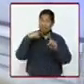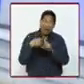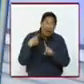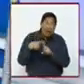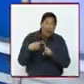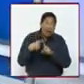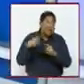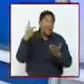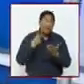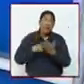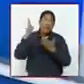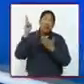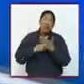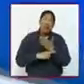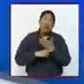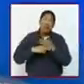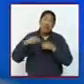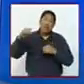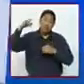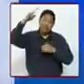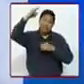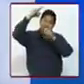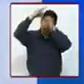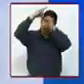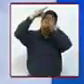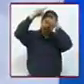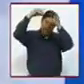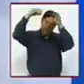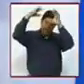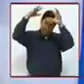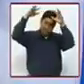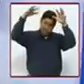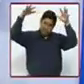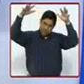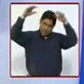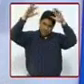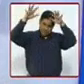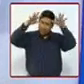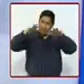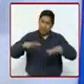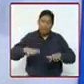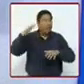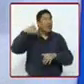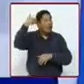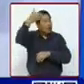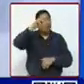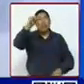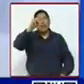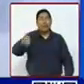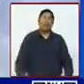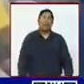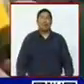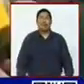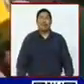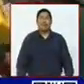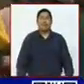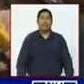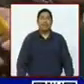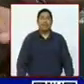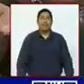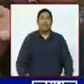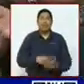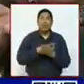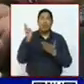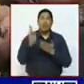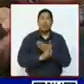noticia porque este plan de bombardear nubes se va a volver a ejecutar en su segunda fase, el próximo martes. Plan